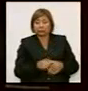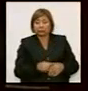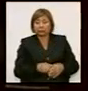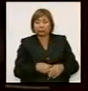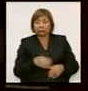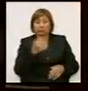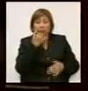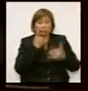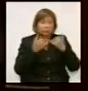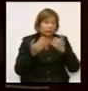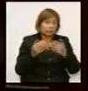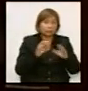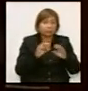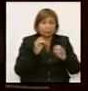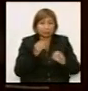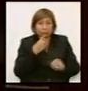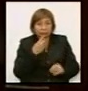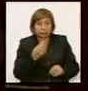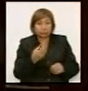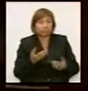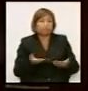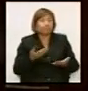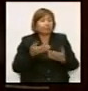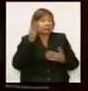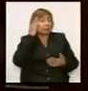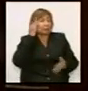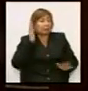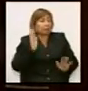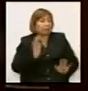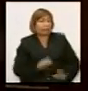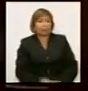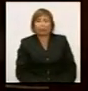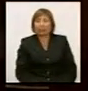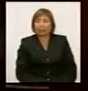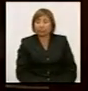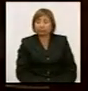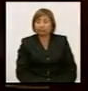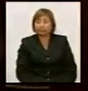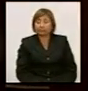efectos de recién darse por enterada.